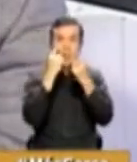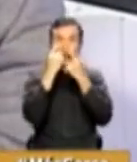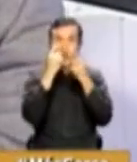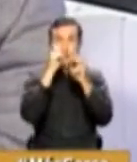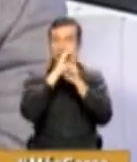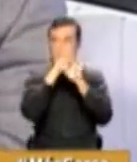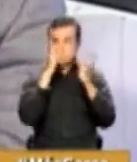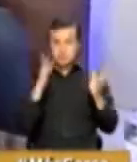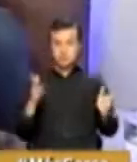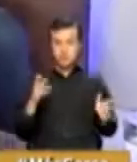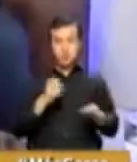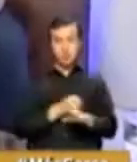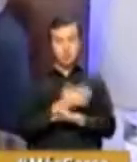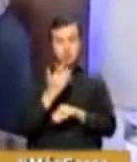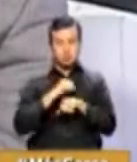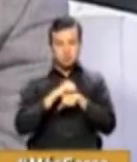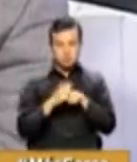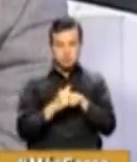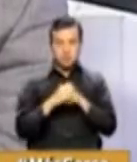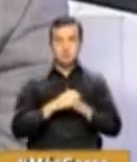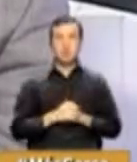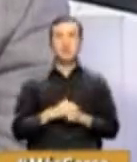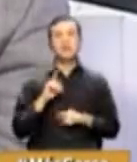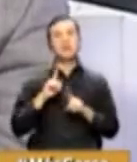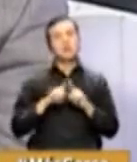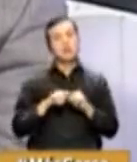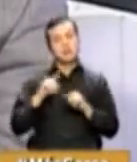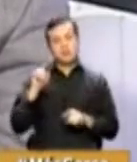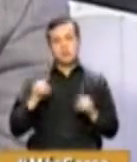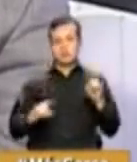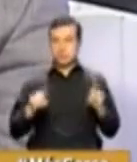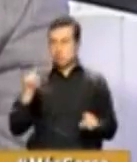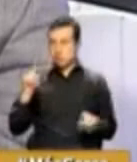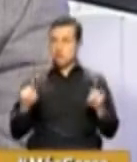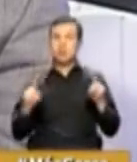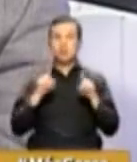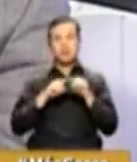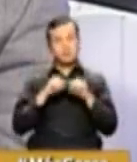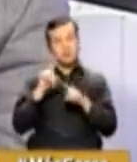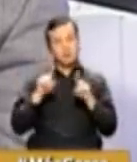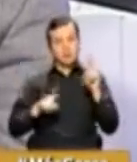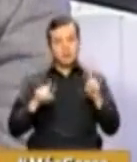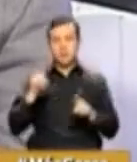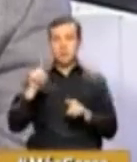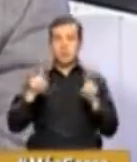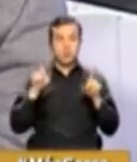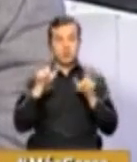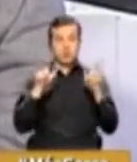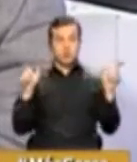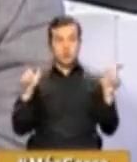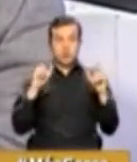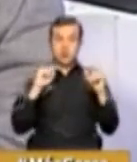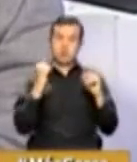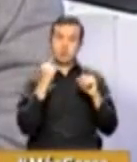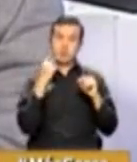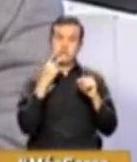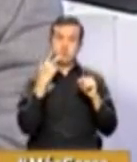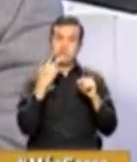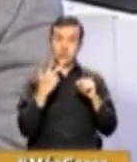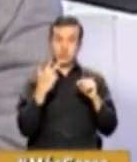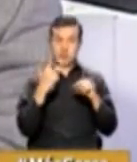del paciente. ¿Desde qué grado es recomendable operar? Eso es muy variable. Buena pregunta, Arturo. Es muy variable porque hay pacientes que con una grado 1, grado 2 ya